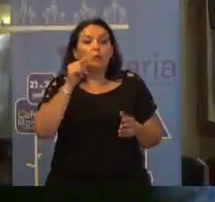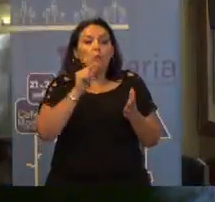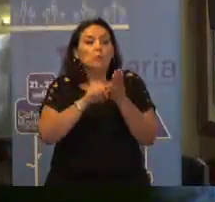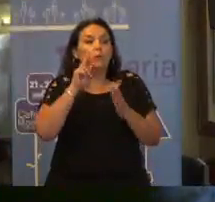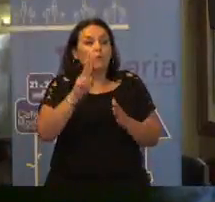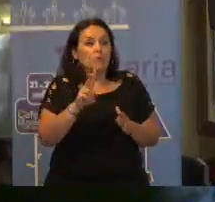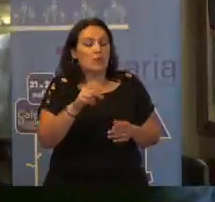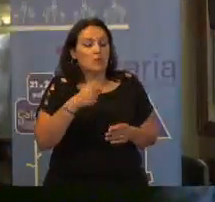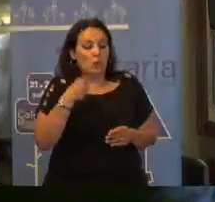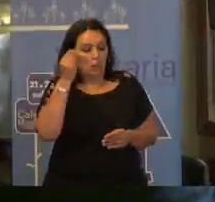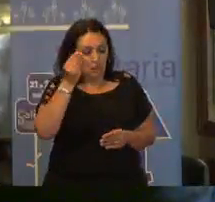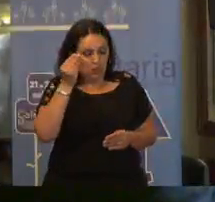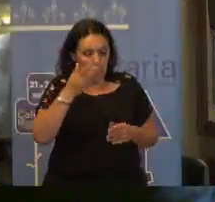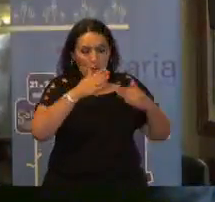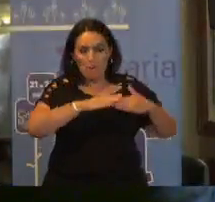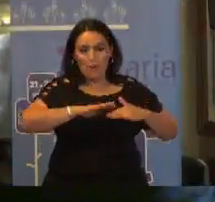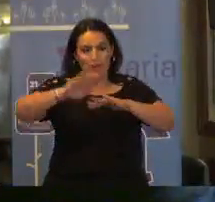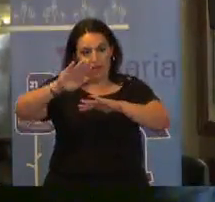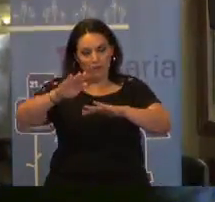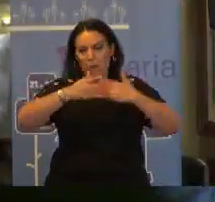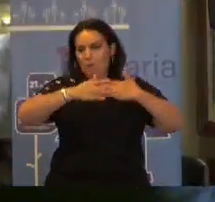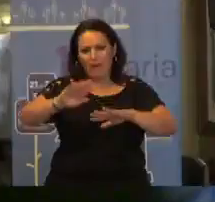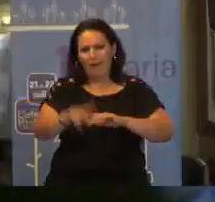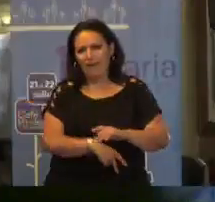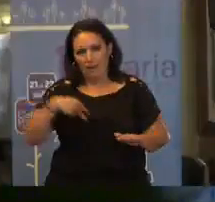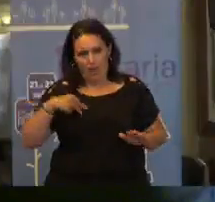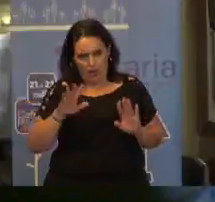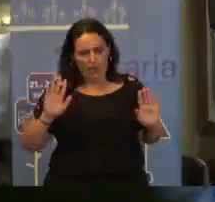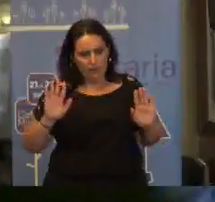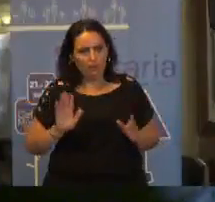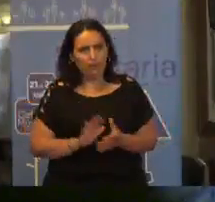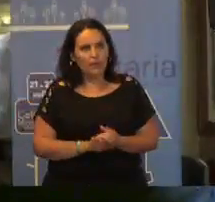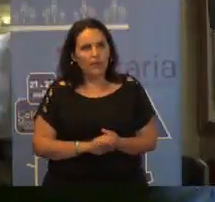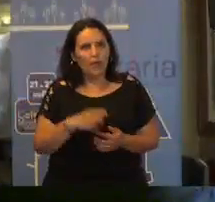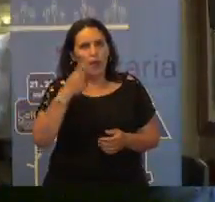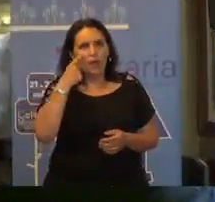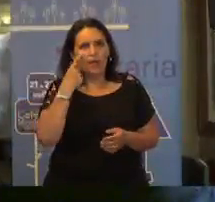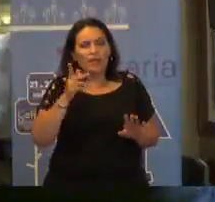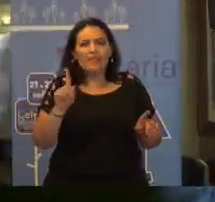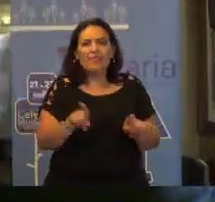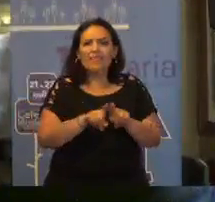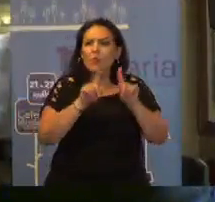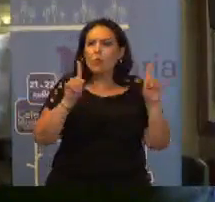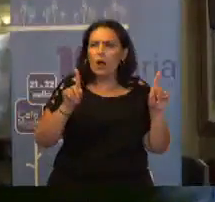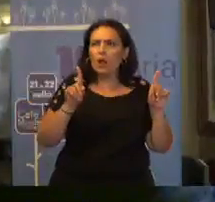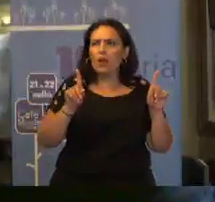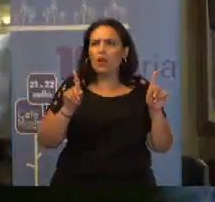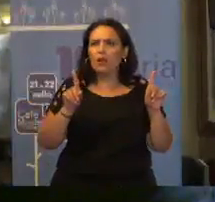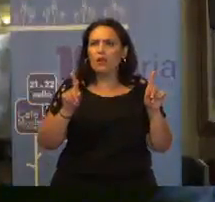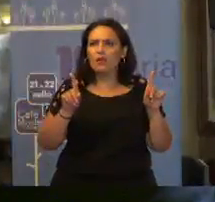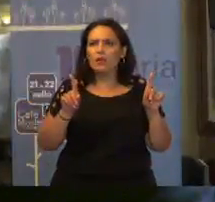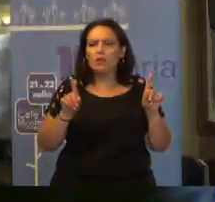máis para en Marea en sí mismo que para vos, non? É dicir, eu penso que, digamos, independientemente de